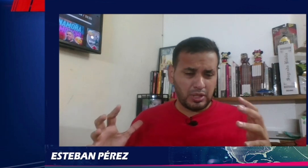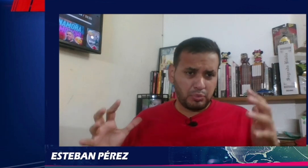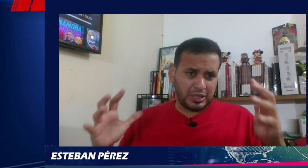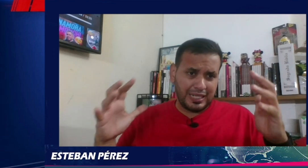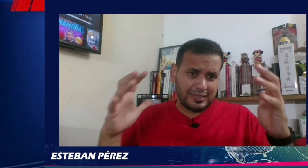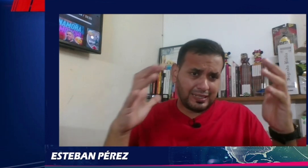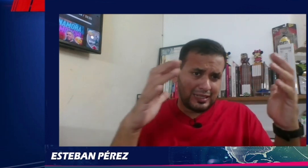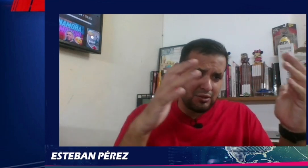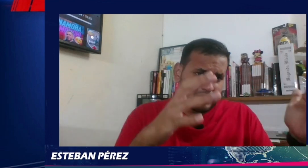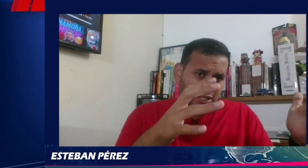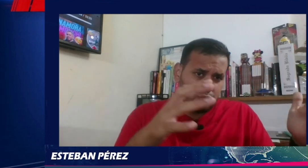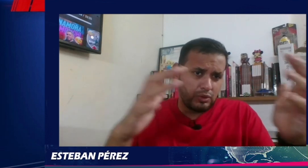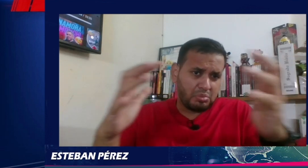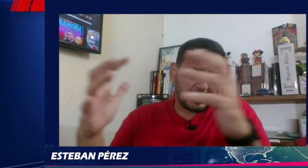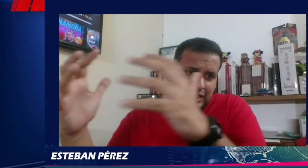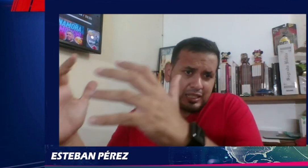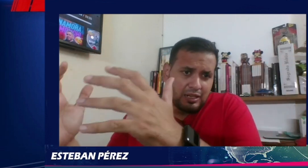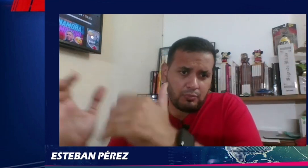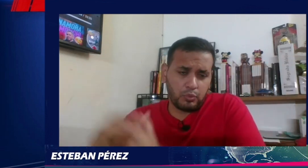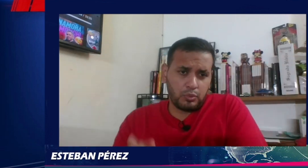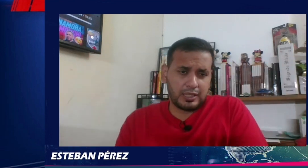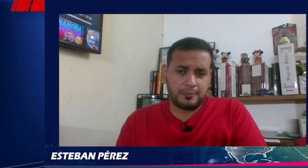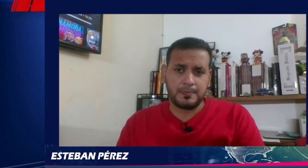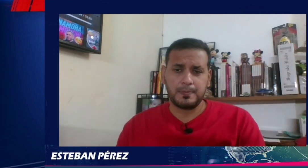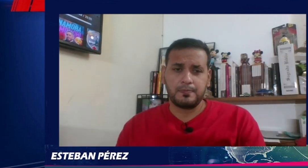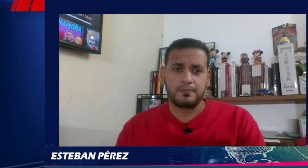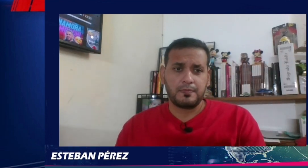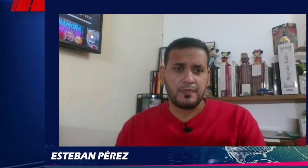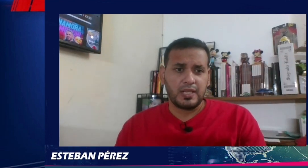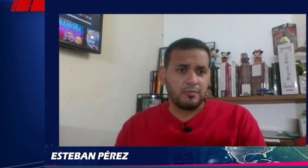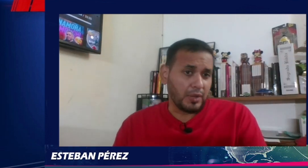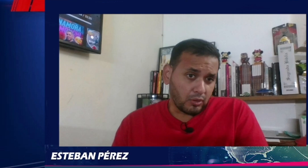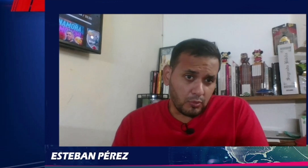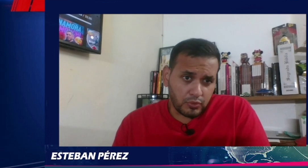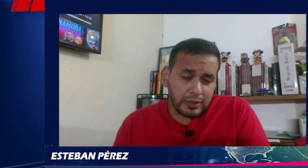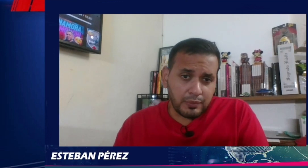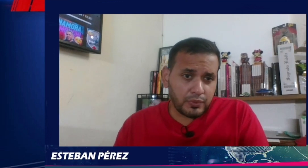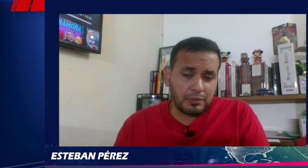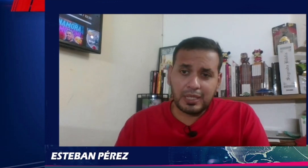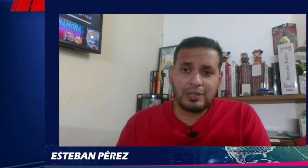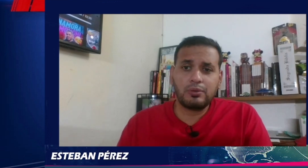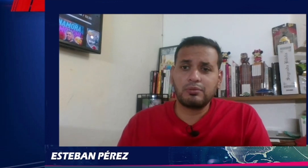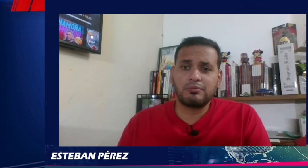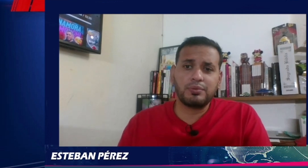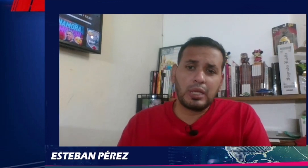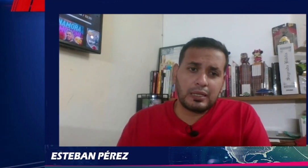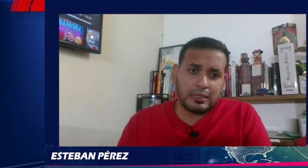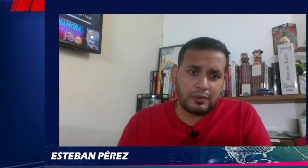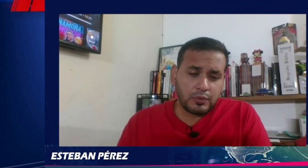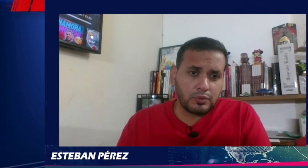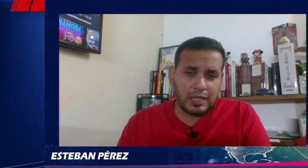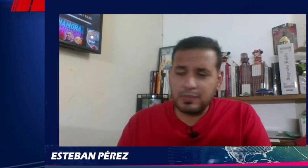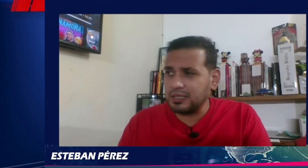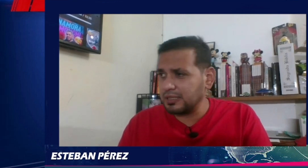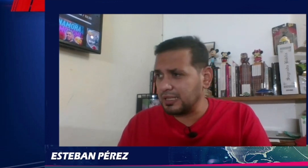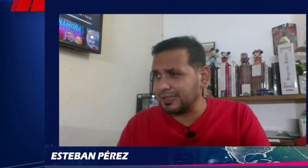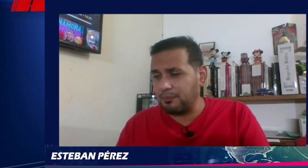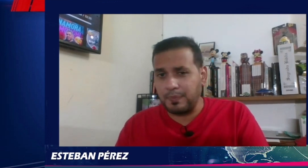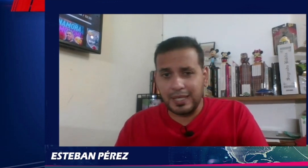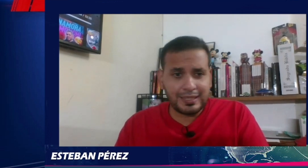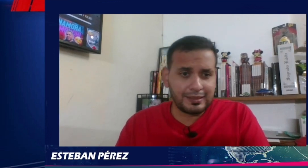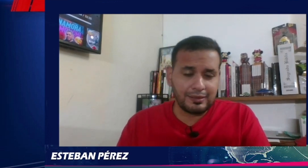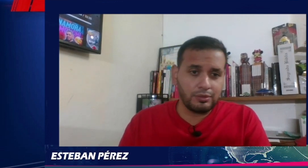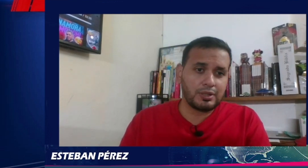una persona, pues sería el secretario de Salud o el presidente de la República. Pero como sabemos, en México, pues desafortunadamente